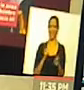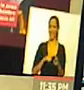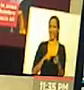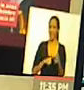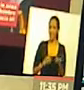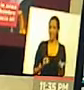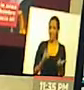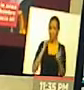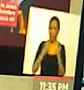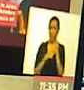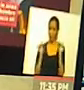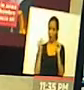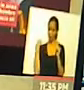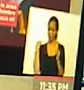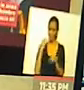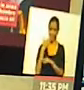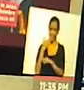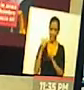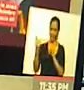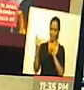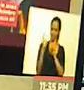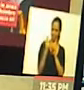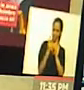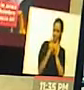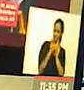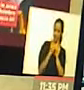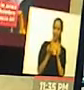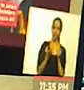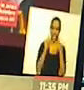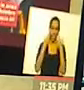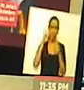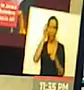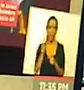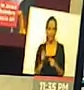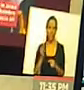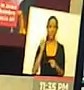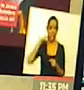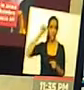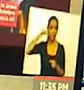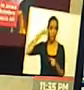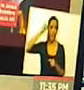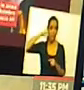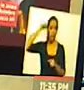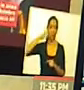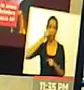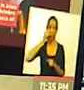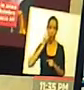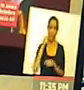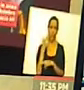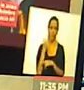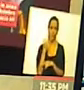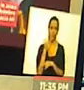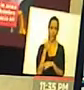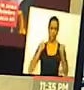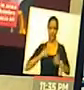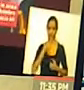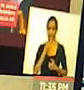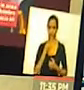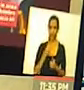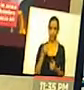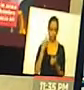hay un hombre armado caminando hacia él. Y yo pondría, y vemos esta persona que sigue grabando al hombre armado, ¿no? El de la playera verde que se puede ver